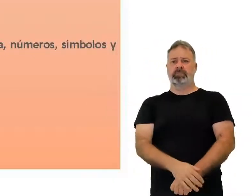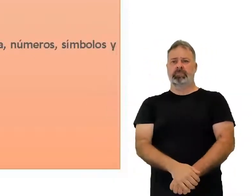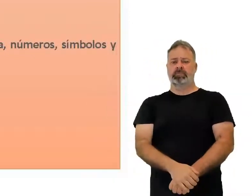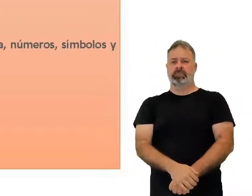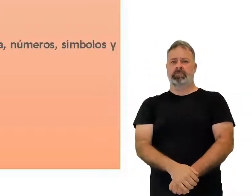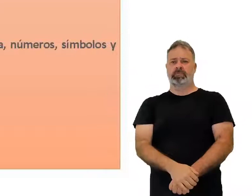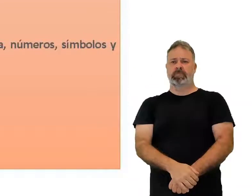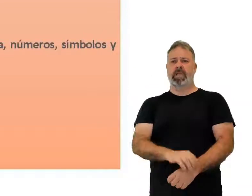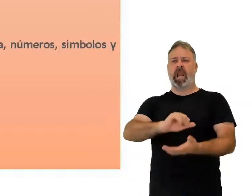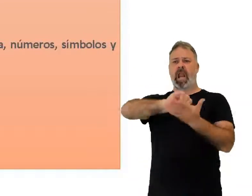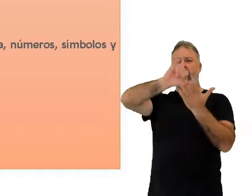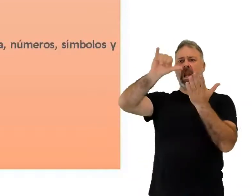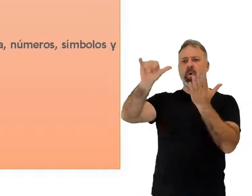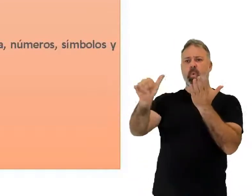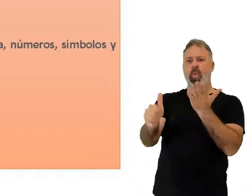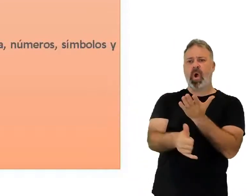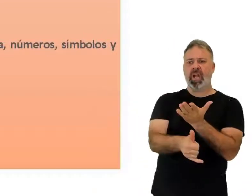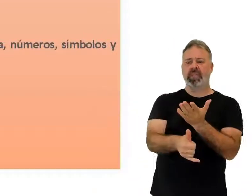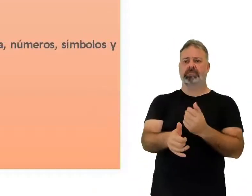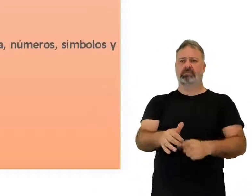es el lenguaje,